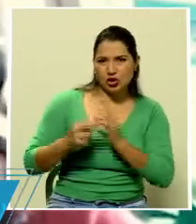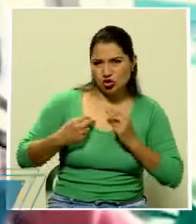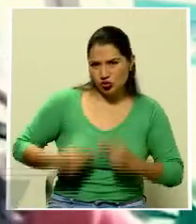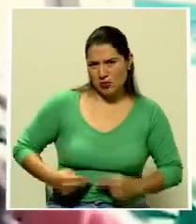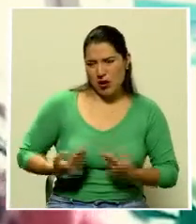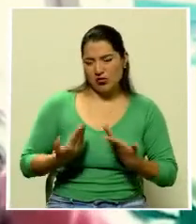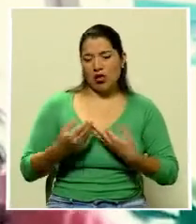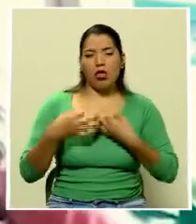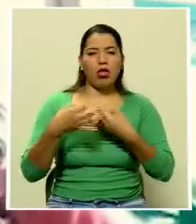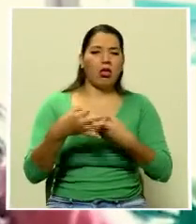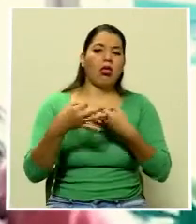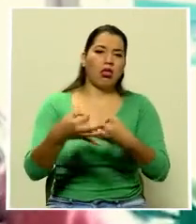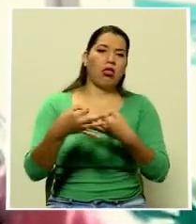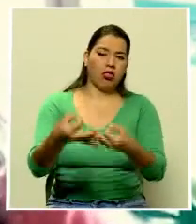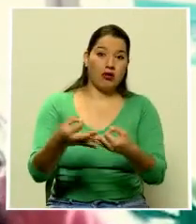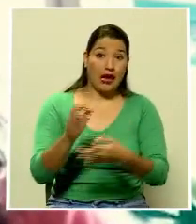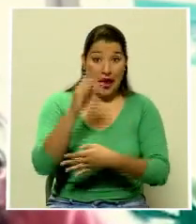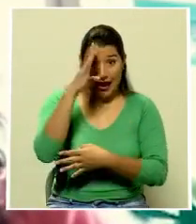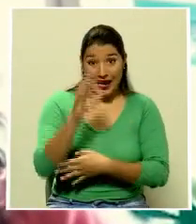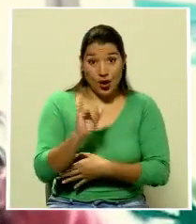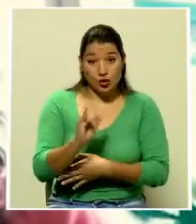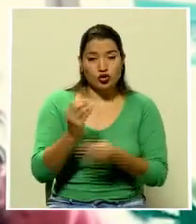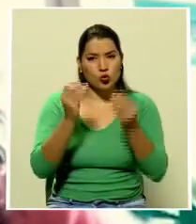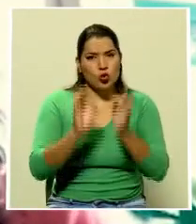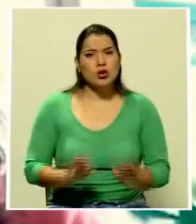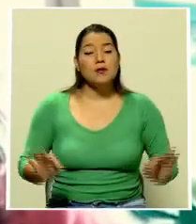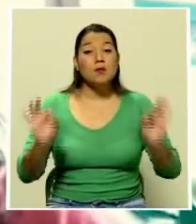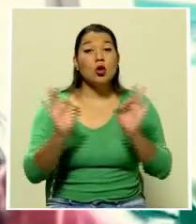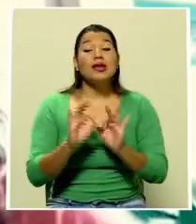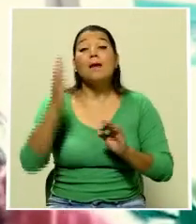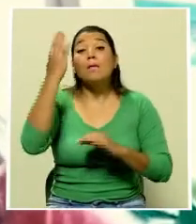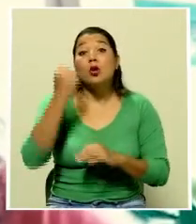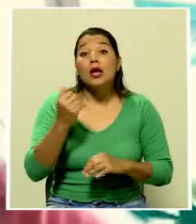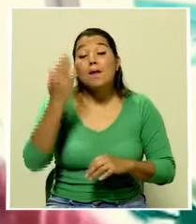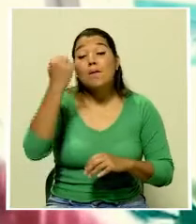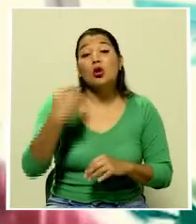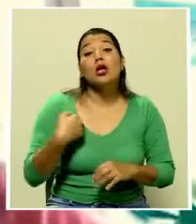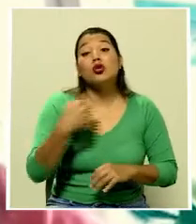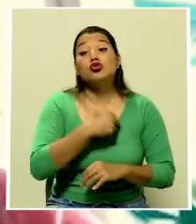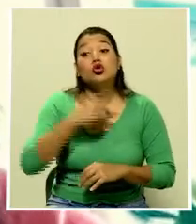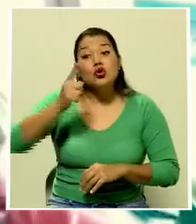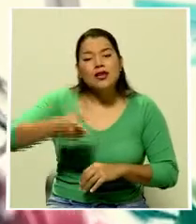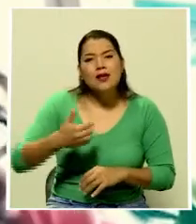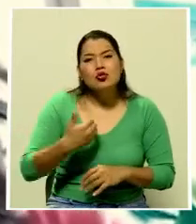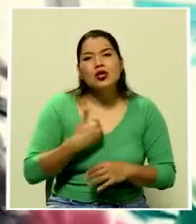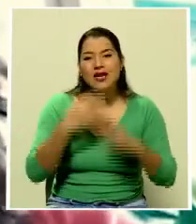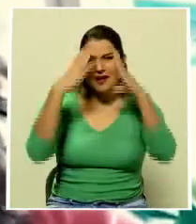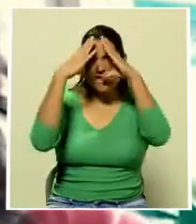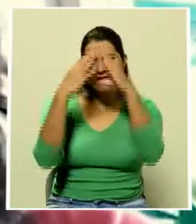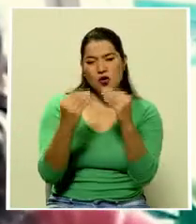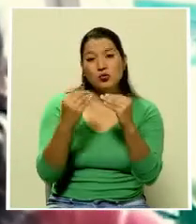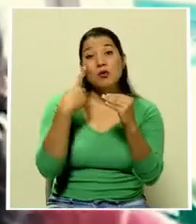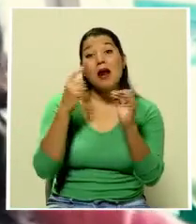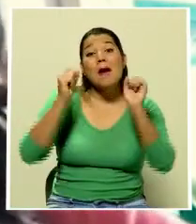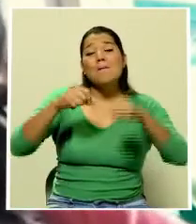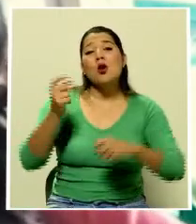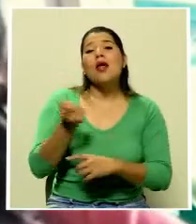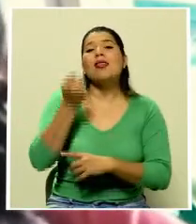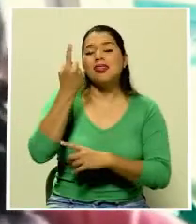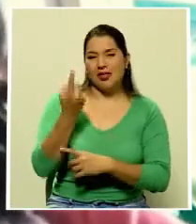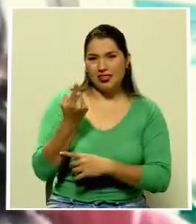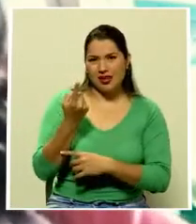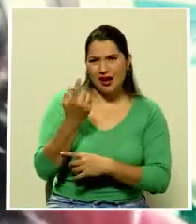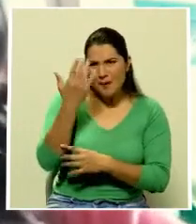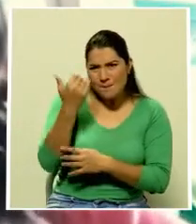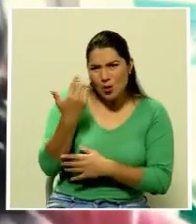¿verdad? Porque justamente nos lleva a también tener elementos para poder entender por qué hubo una resistencia, incluso